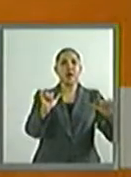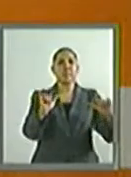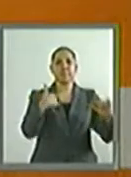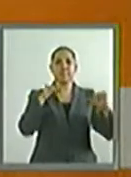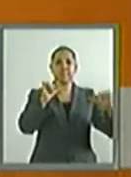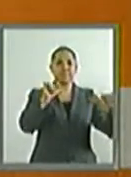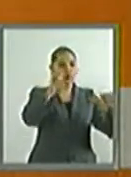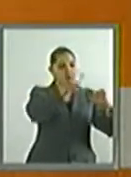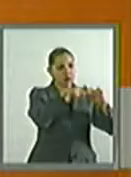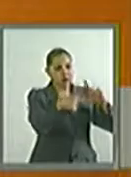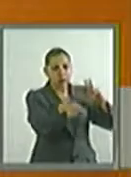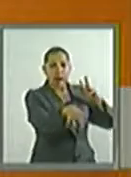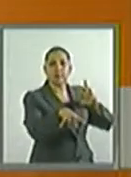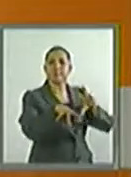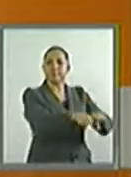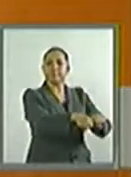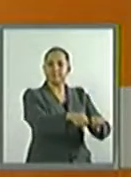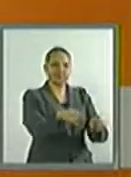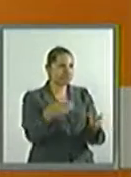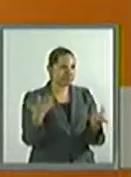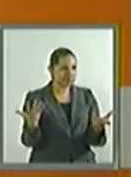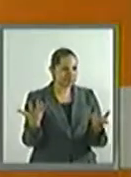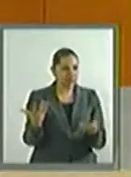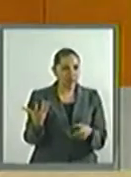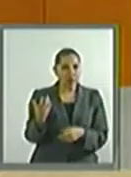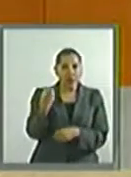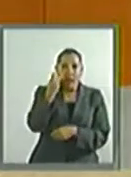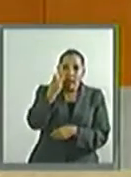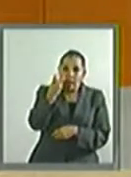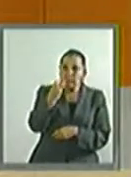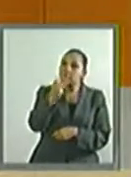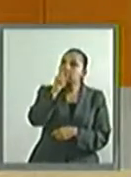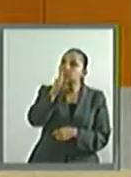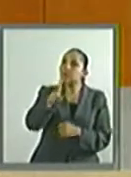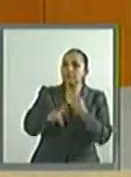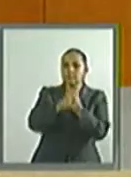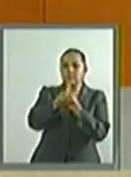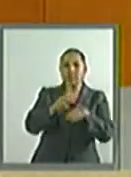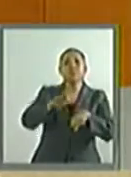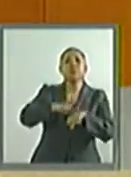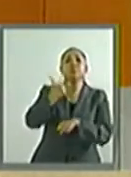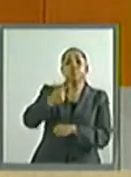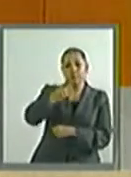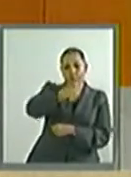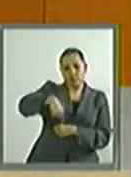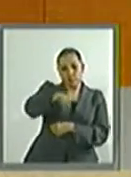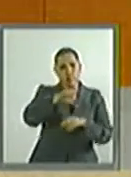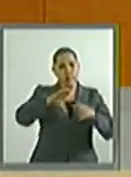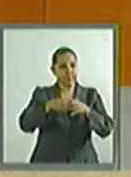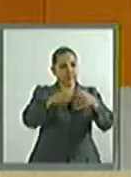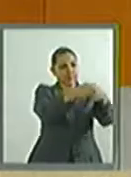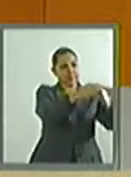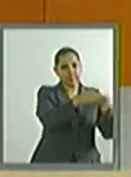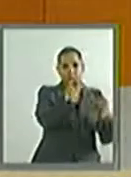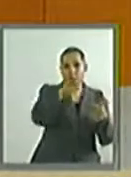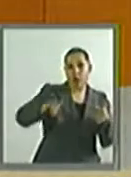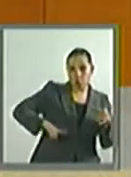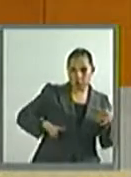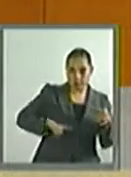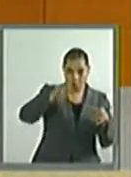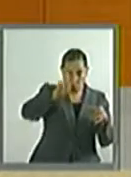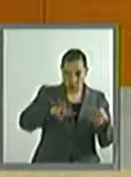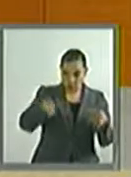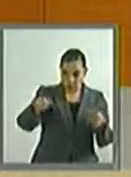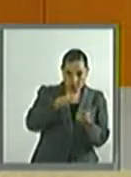hay que decirlo porque hay una resistencia institucional que limita el avance de la rendición de cuentas, que evita las sanciones